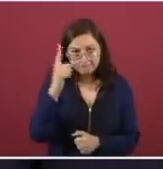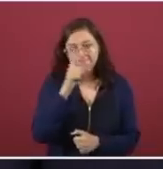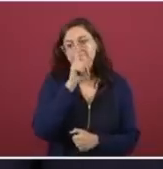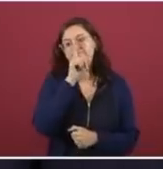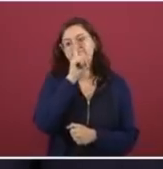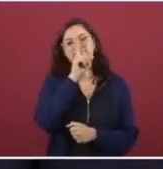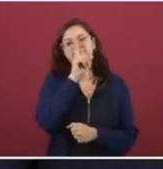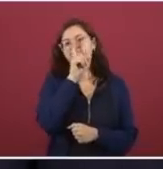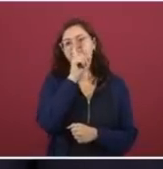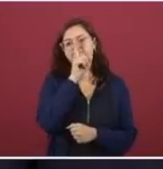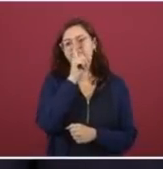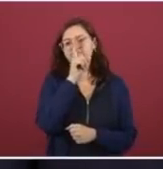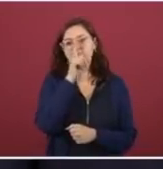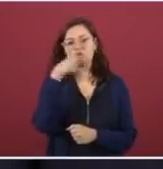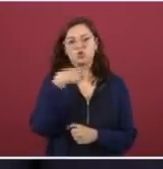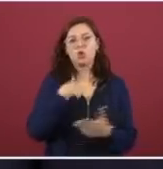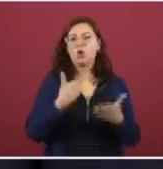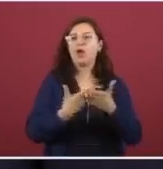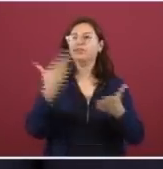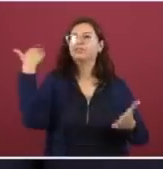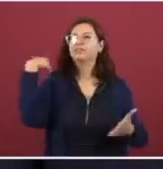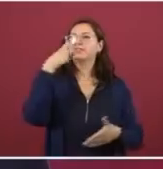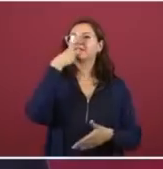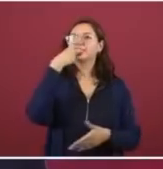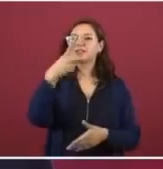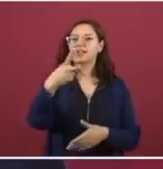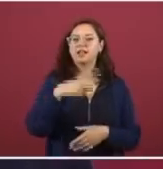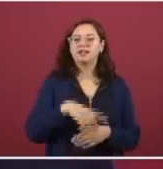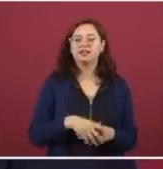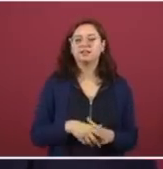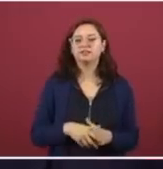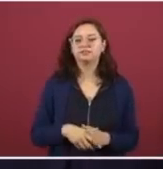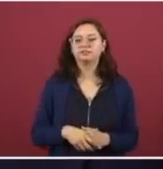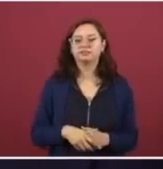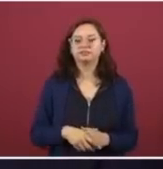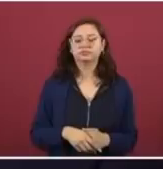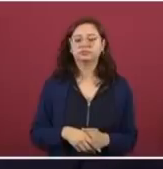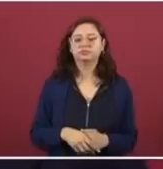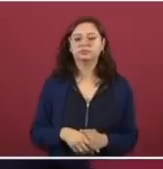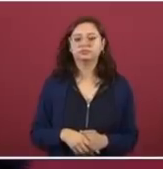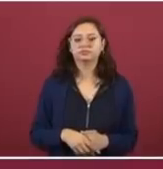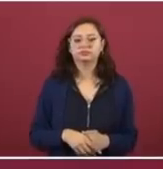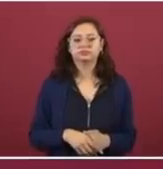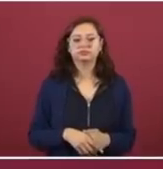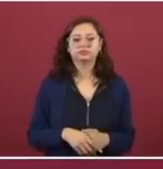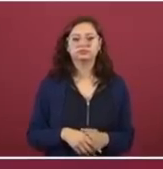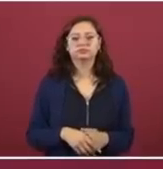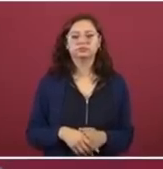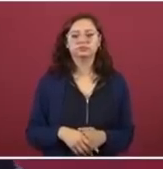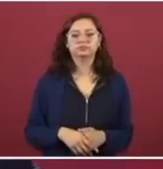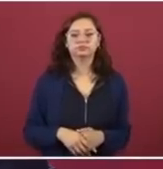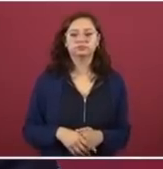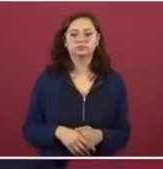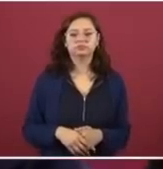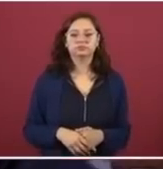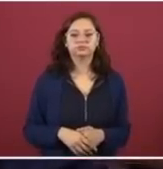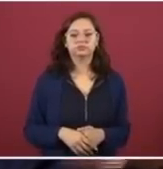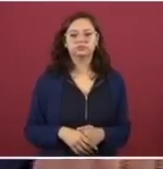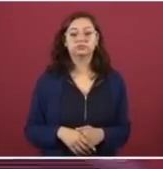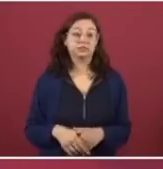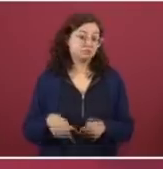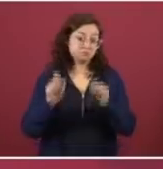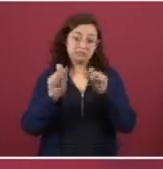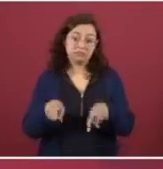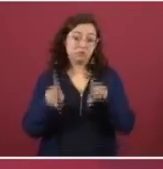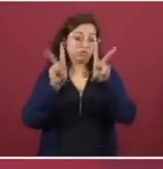Yo les comentaba en una ocasión que no pudo Obama con este